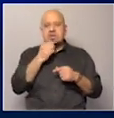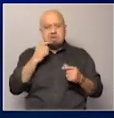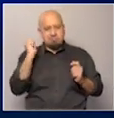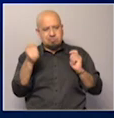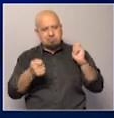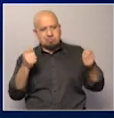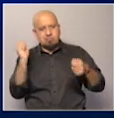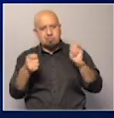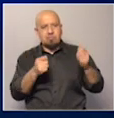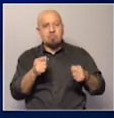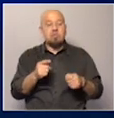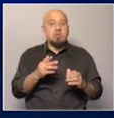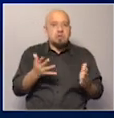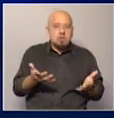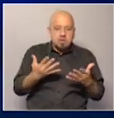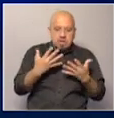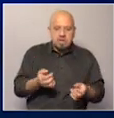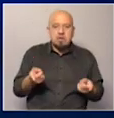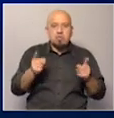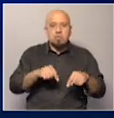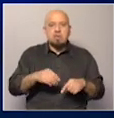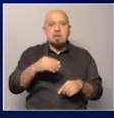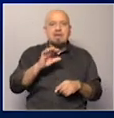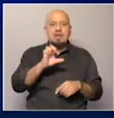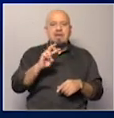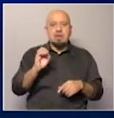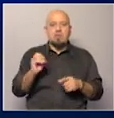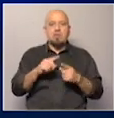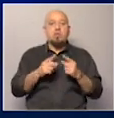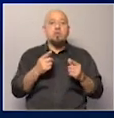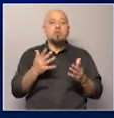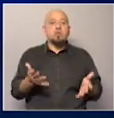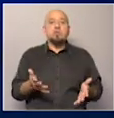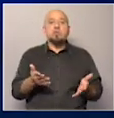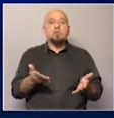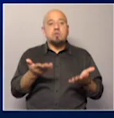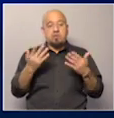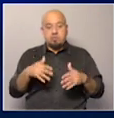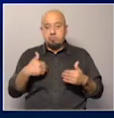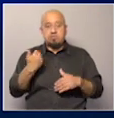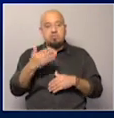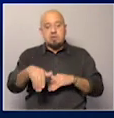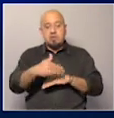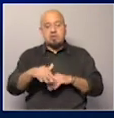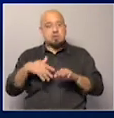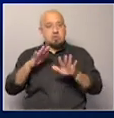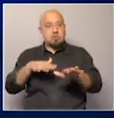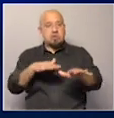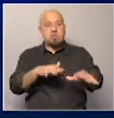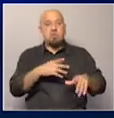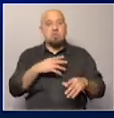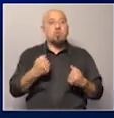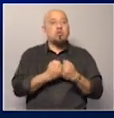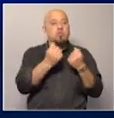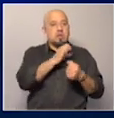en el proyecto del más y que querían que morales siguiera al frente del gobierno de bolivia salieron a protestar por lo que ellos entendían que era un golpe de